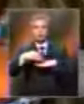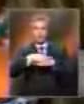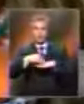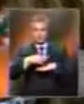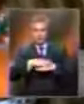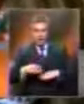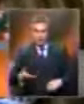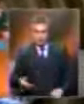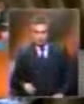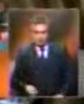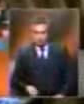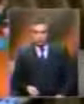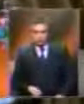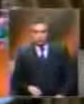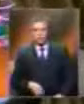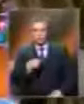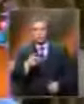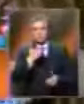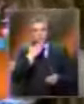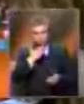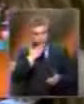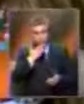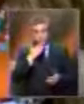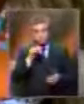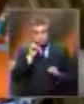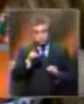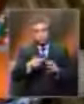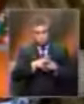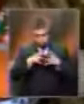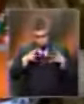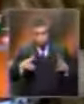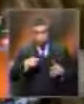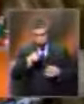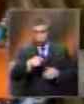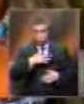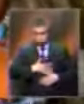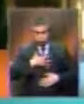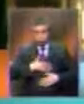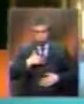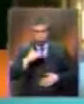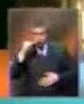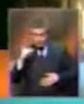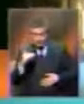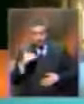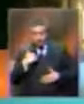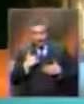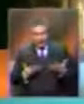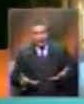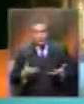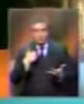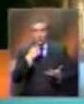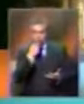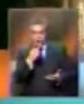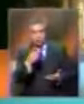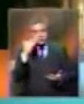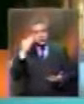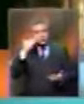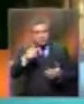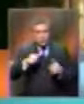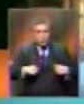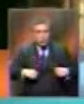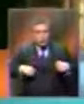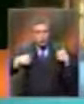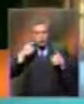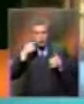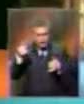son posibilidades que también a uno cuando chica le hubiera gustado haberlas tenido. El ver a las niñas trabajar en ciencia desde